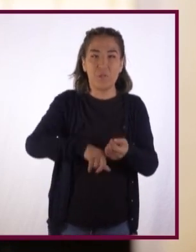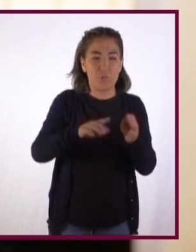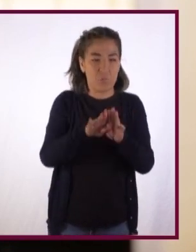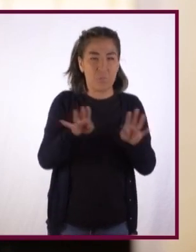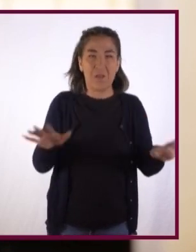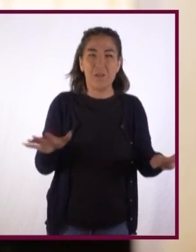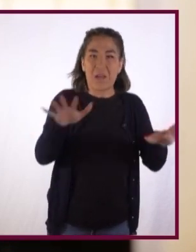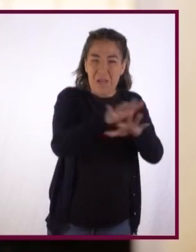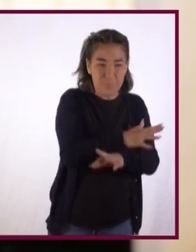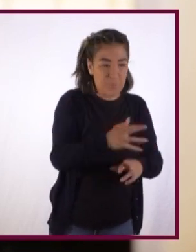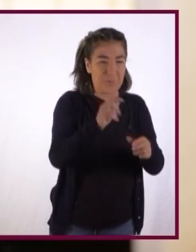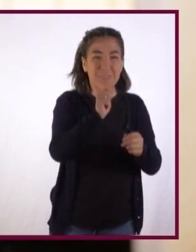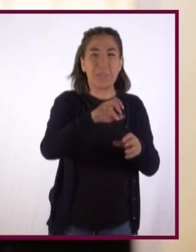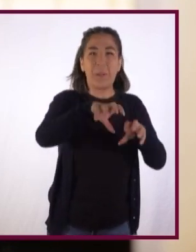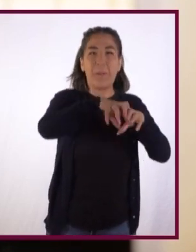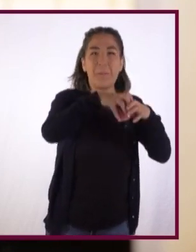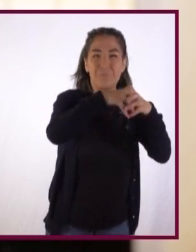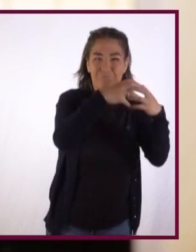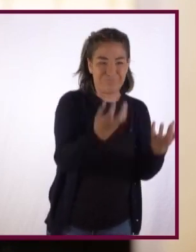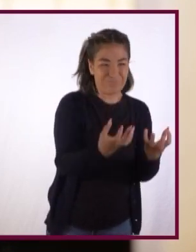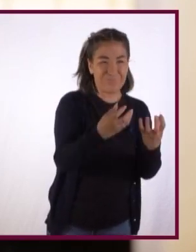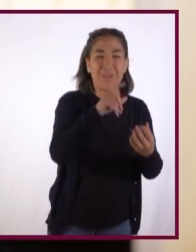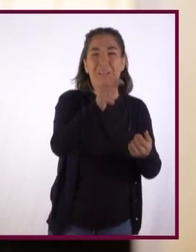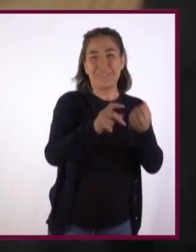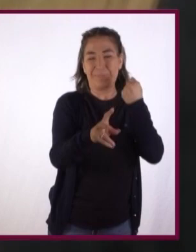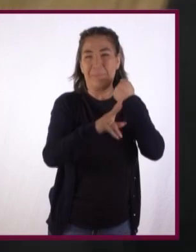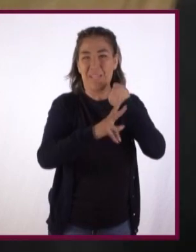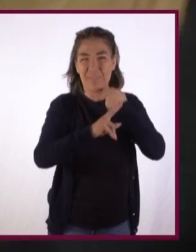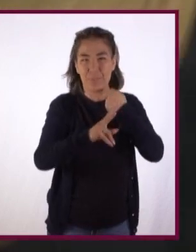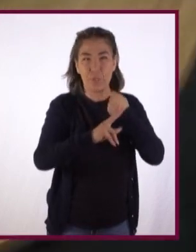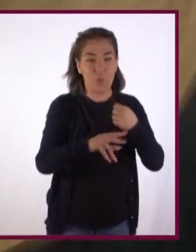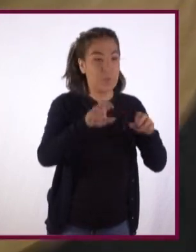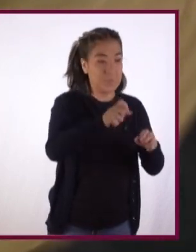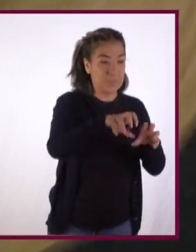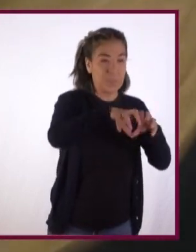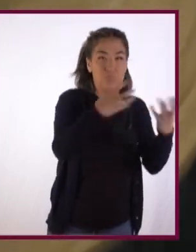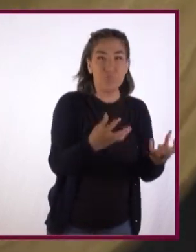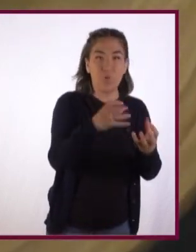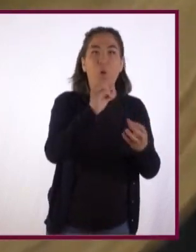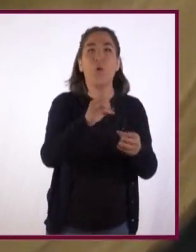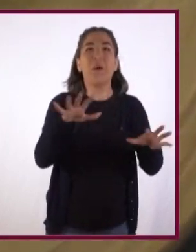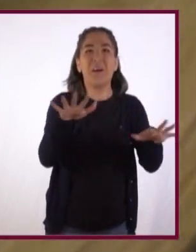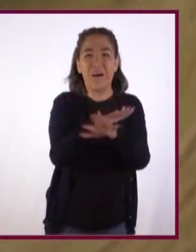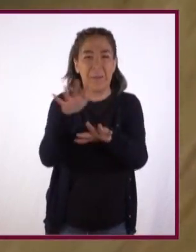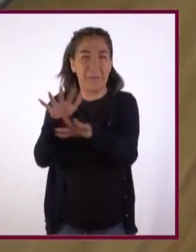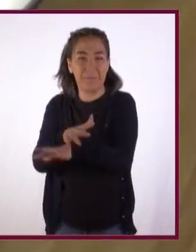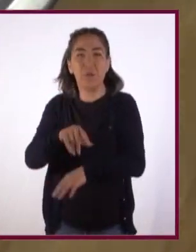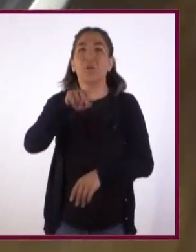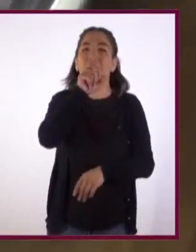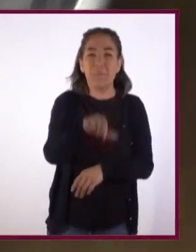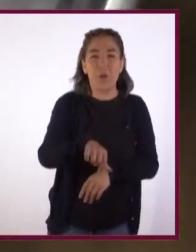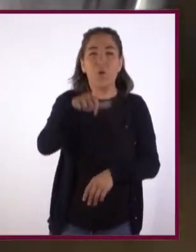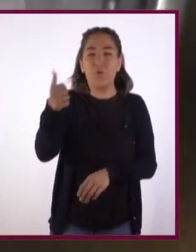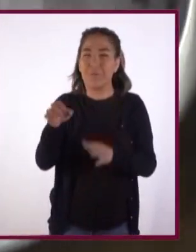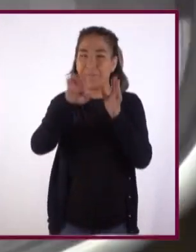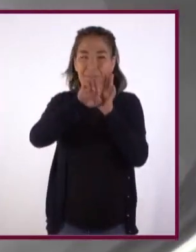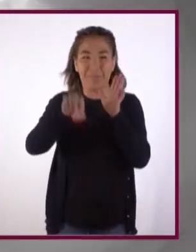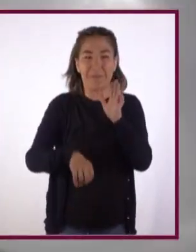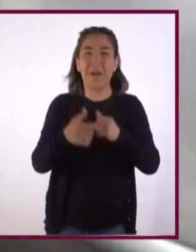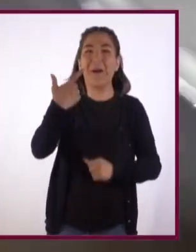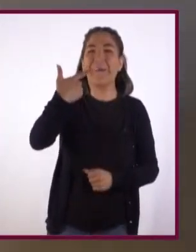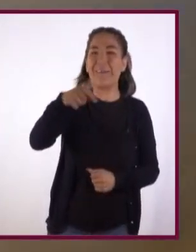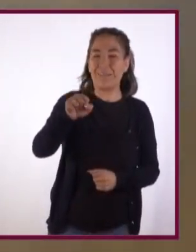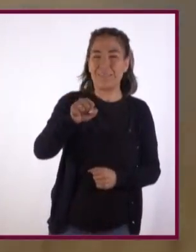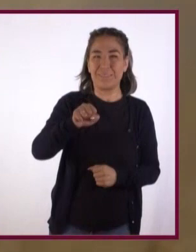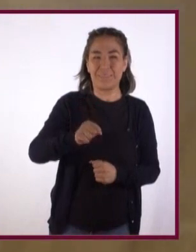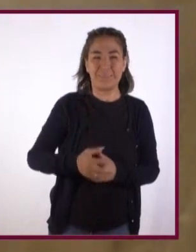expansión y contracción térmica en los vidrios, en un cerámico, es importante, hay otros fenómenos que también, por ejemplo, hablando